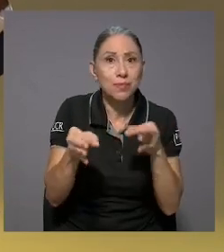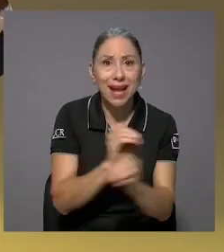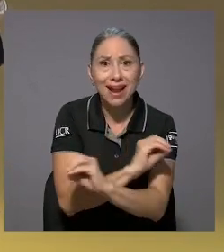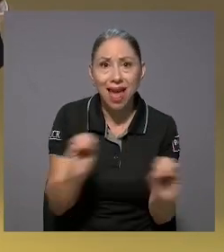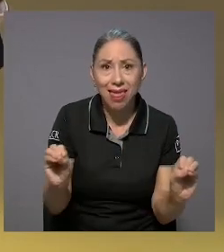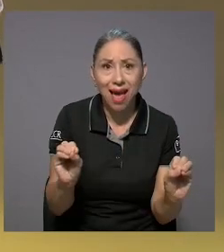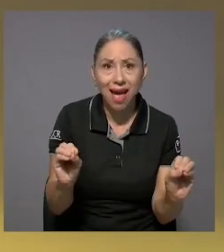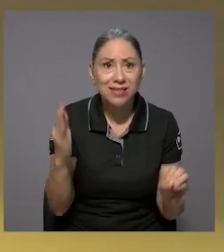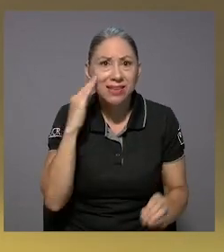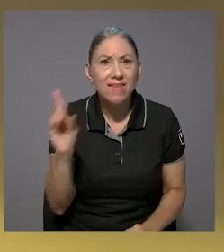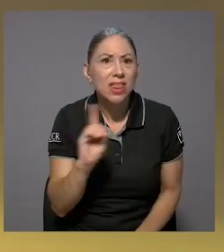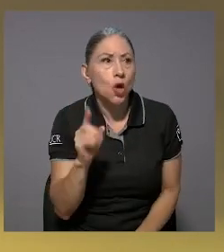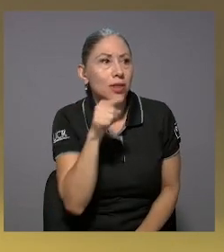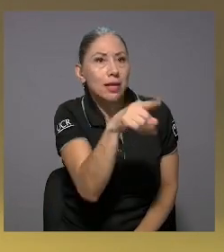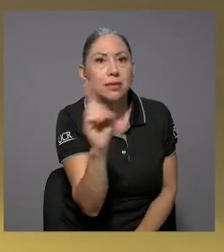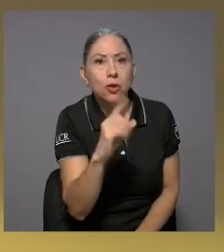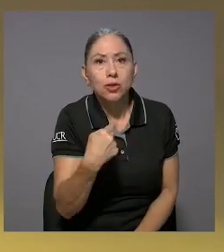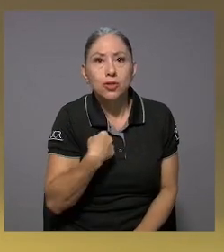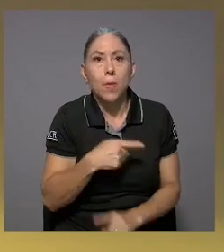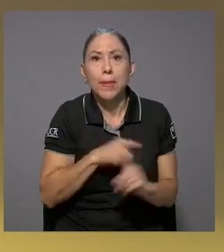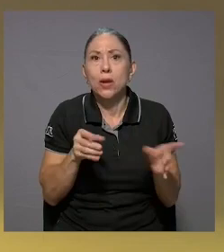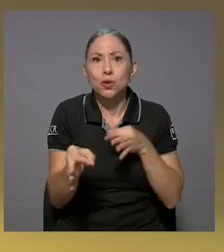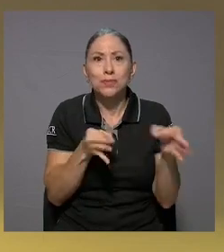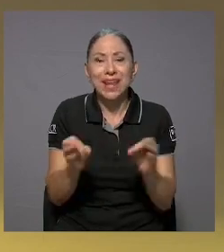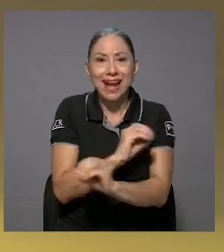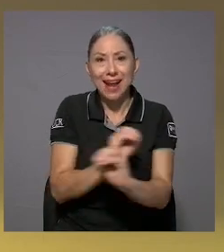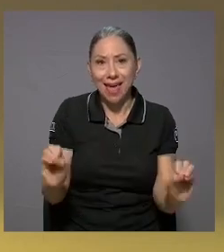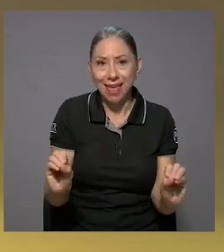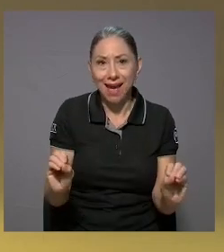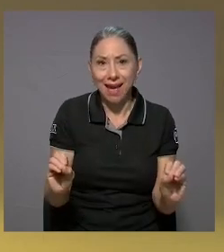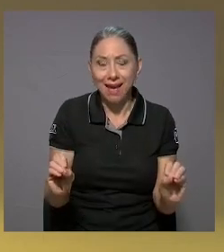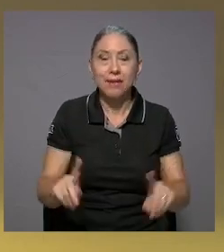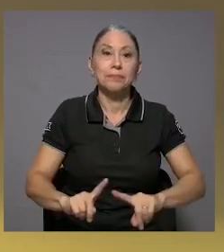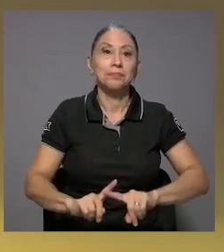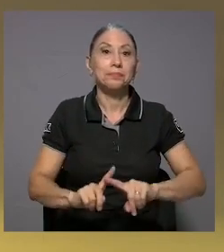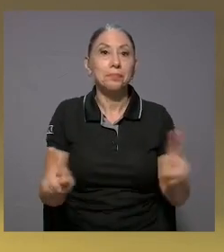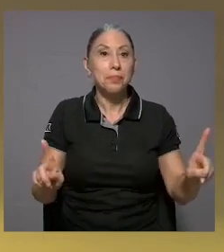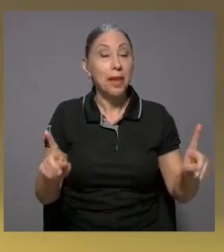Pero eso no explica nada. Nos ubica, pero no explica. En cambio,